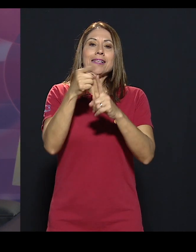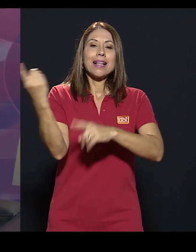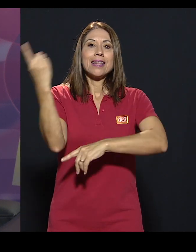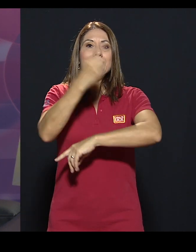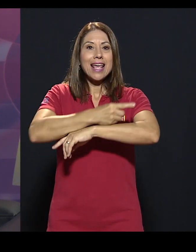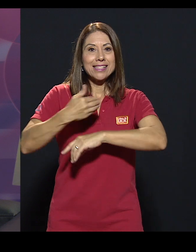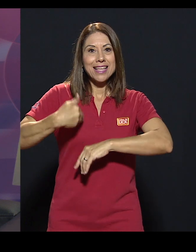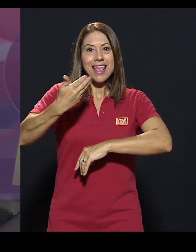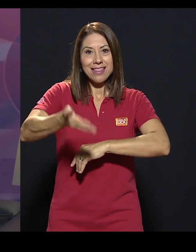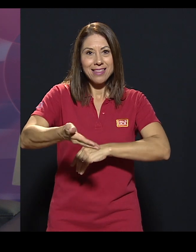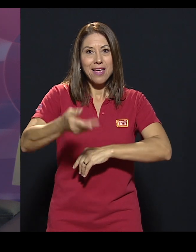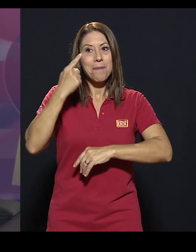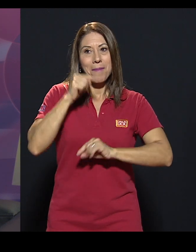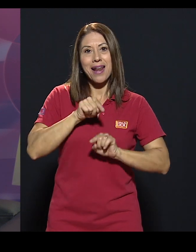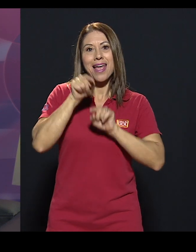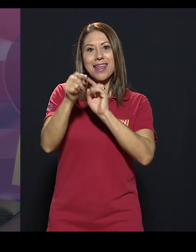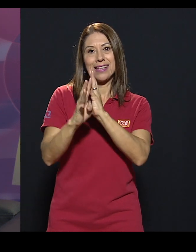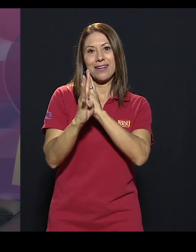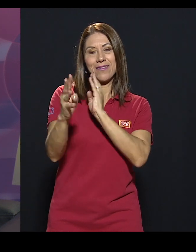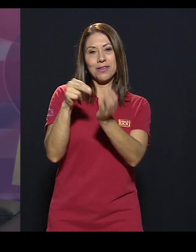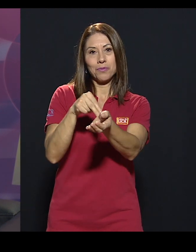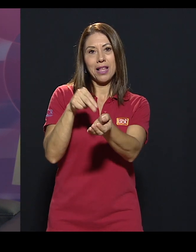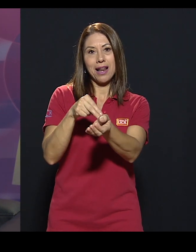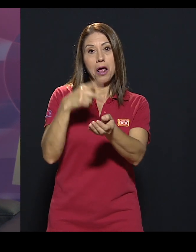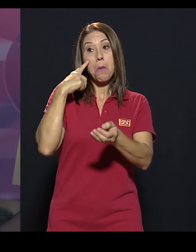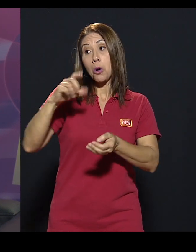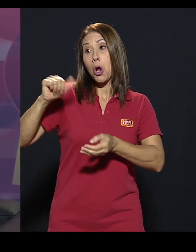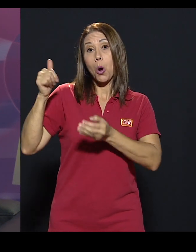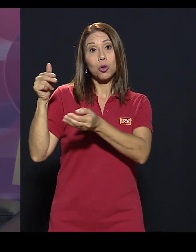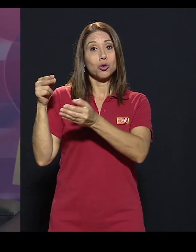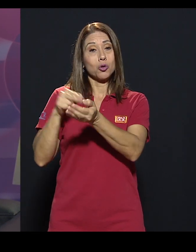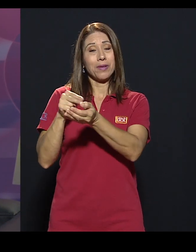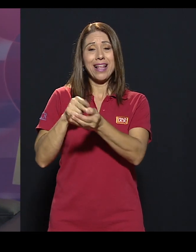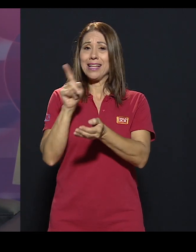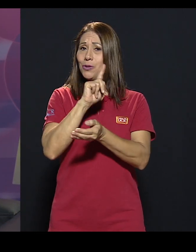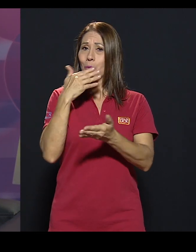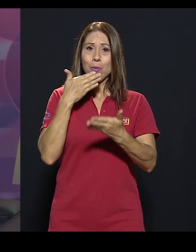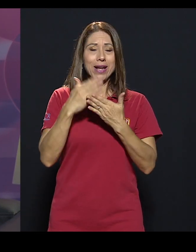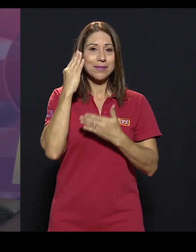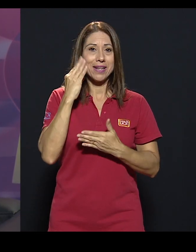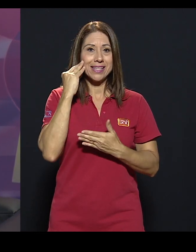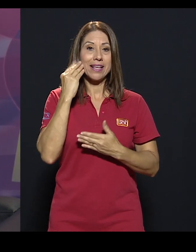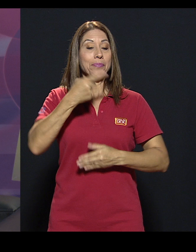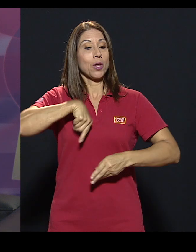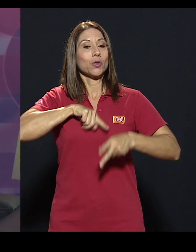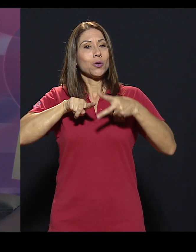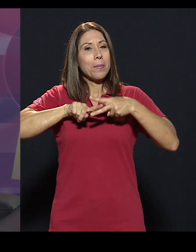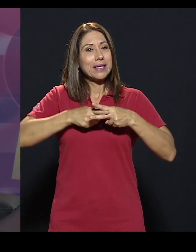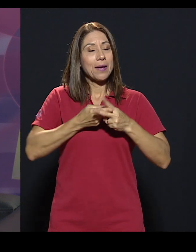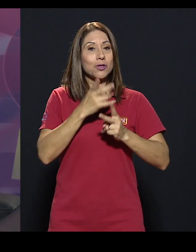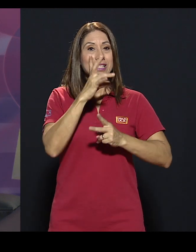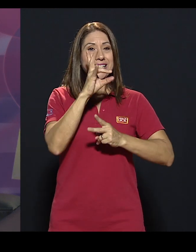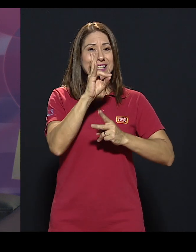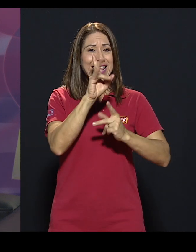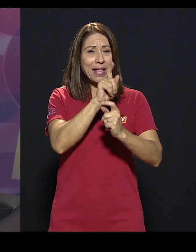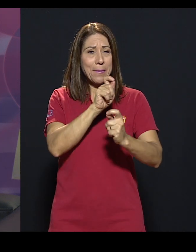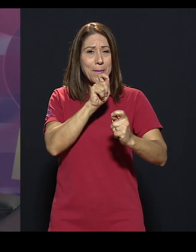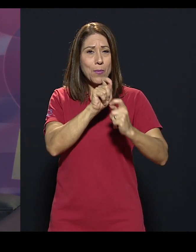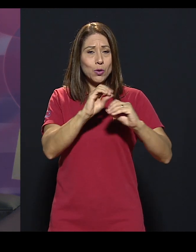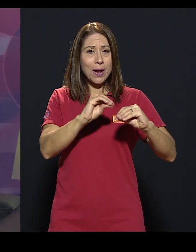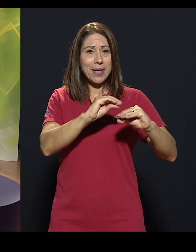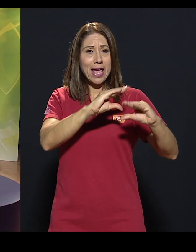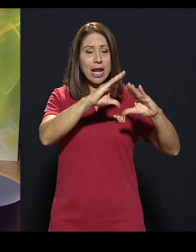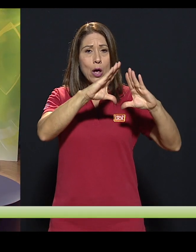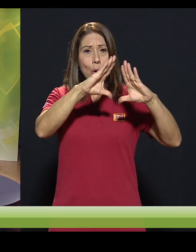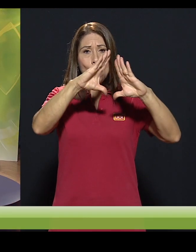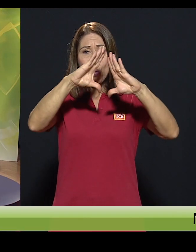sus experiencias en otros lados no han sido las mejores. Entonces, bueno, entonces nosotros arrancamos a las 7 en punto de la mañana y nos vamos hasta las 4 de